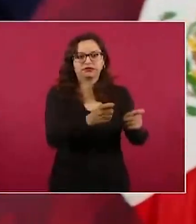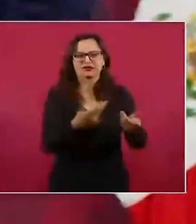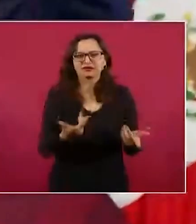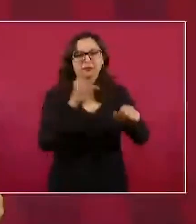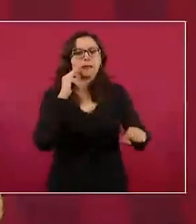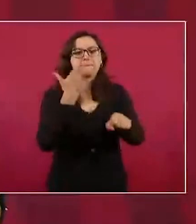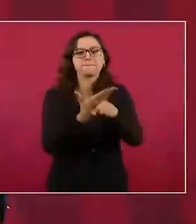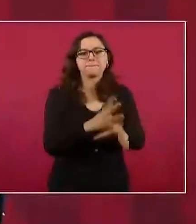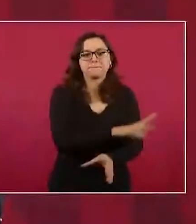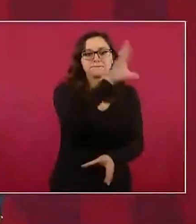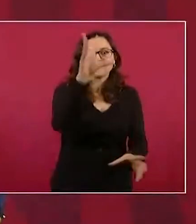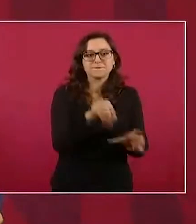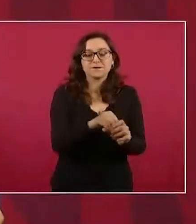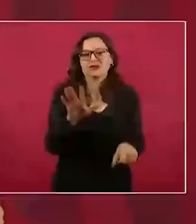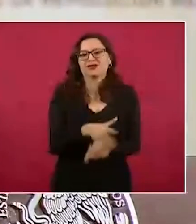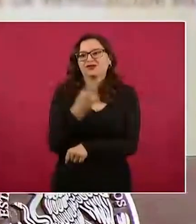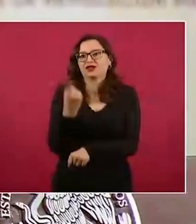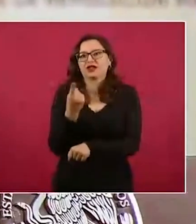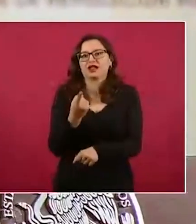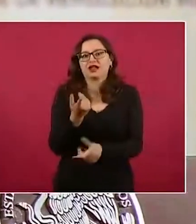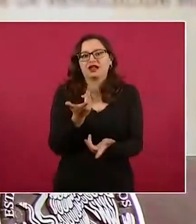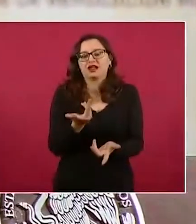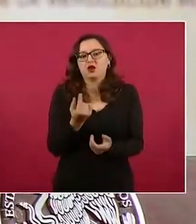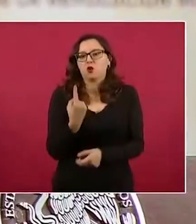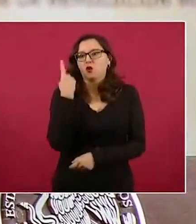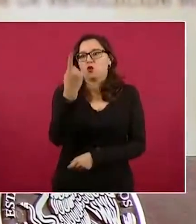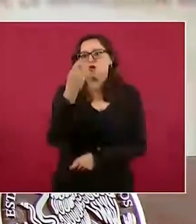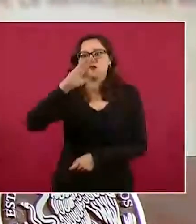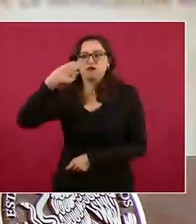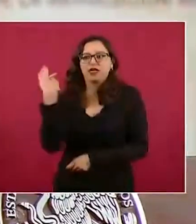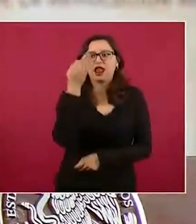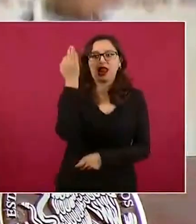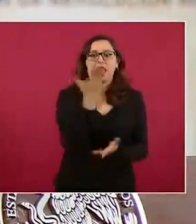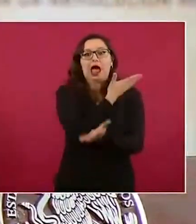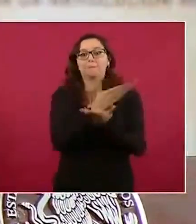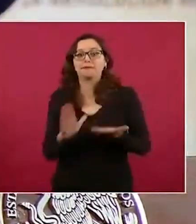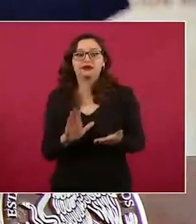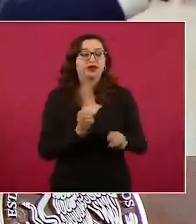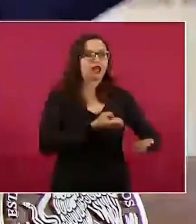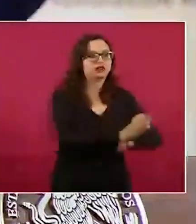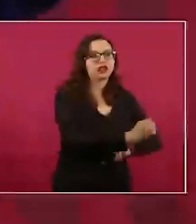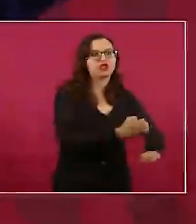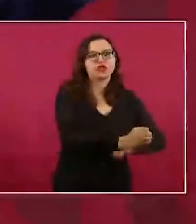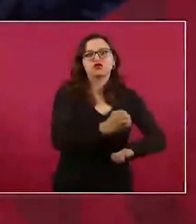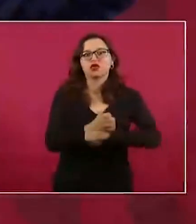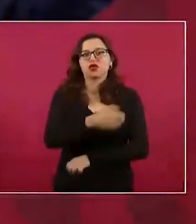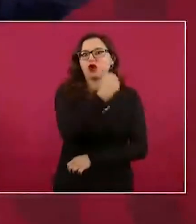son gastos excesivos. Un órgano